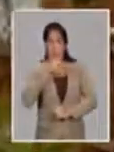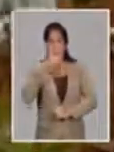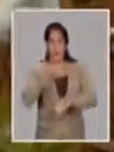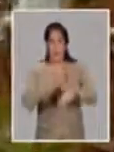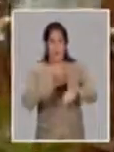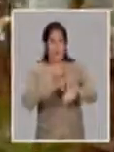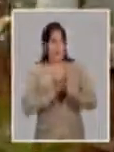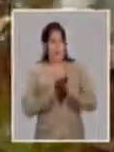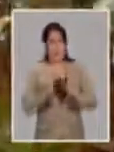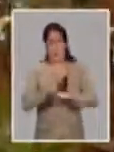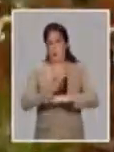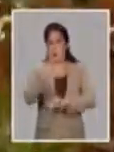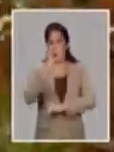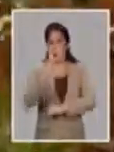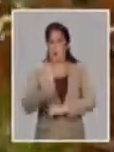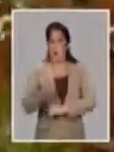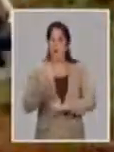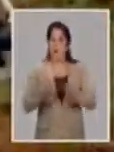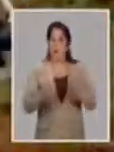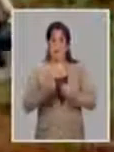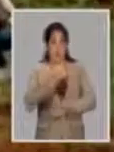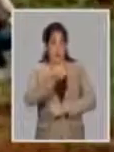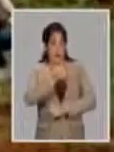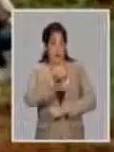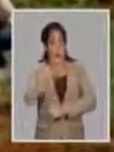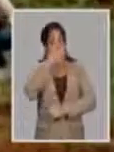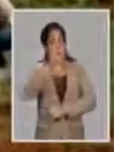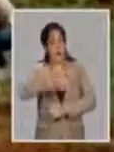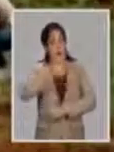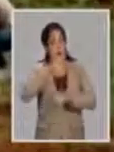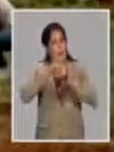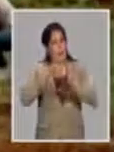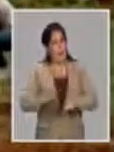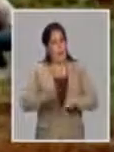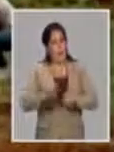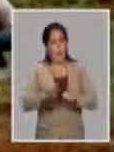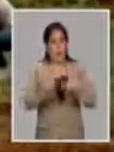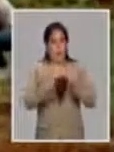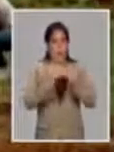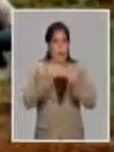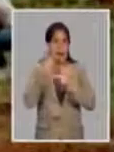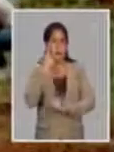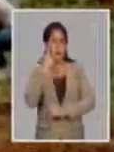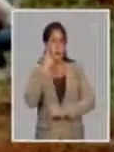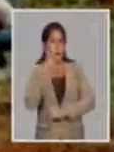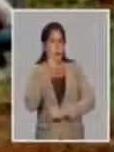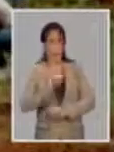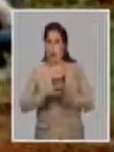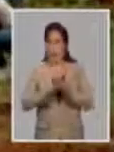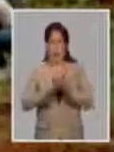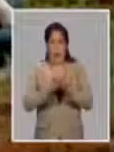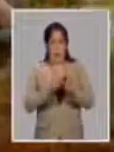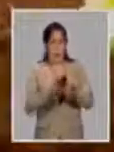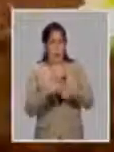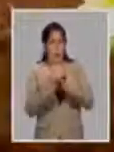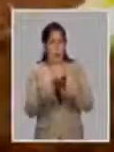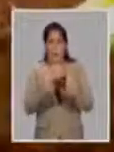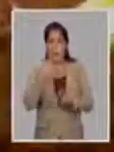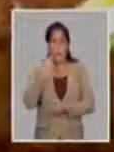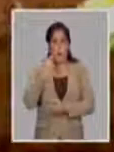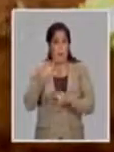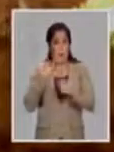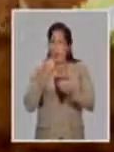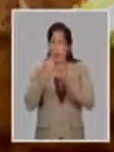y antiprevención en el país. Durante la jornada de ayer afirmó que hay que parar con el mimimi, con el lloriqueo, entre comillas,